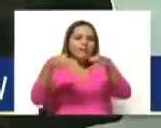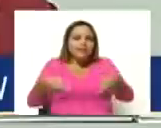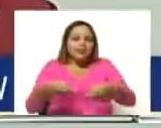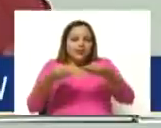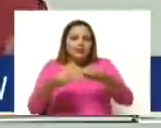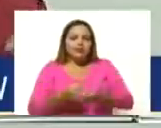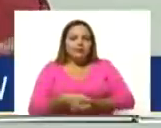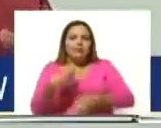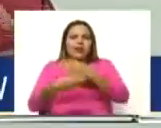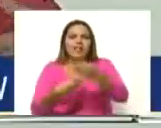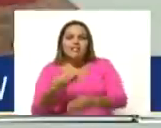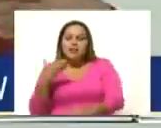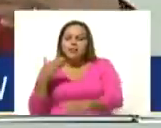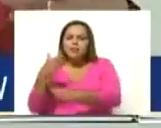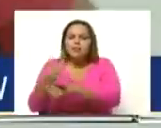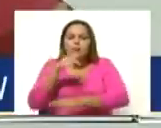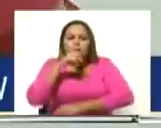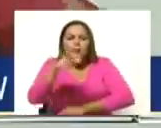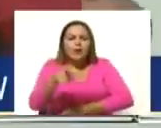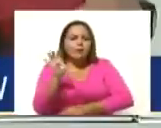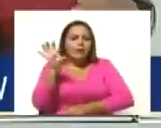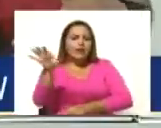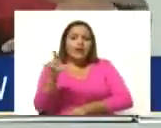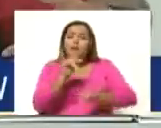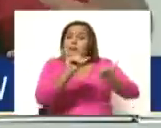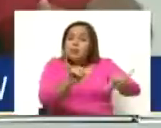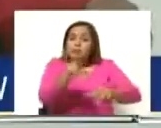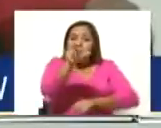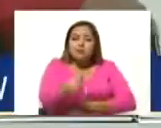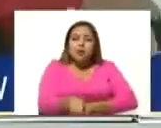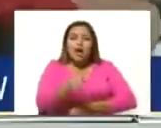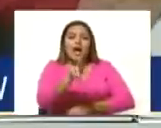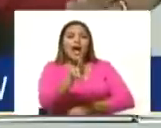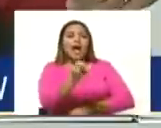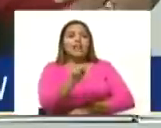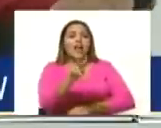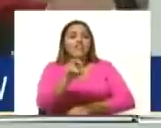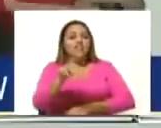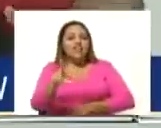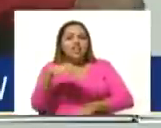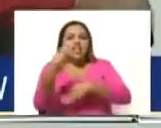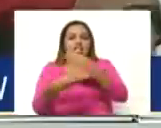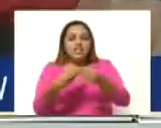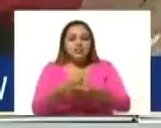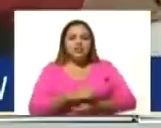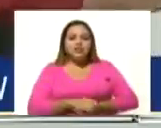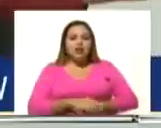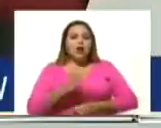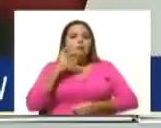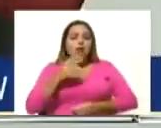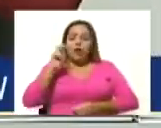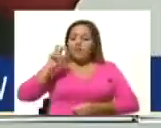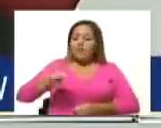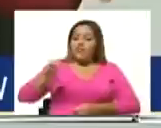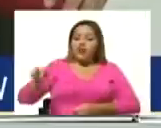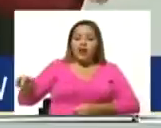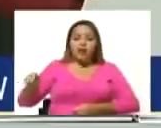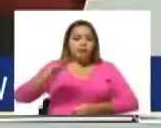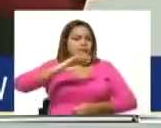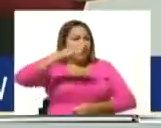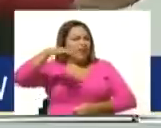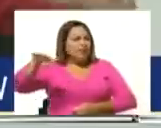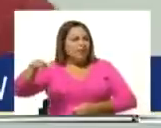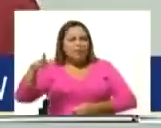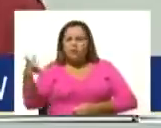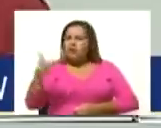para hacerle daño al país. El mismo montaje que Ravel hizo cuando supuestamente se bajaban o los bajaban en el páramo. ¿Cómo se llama el páramo